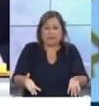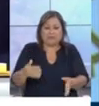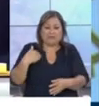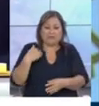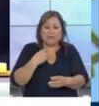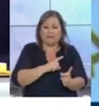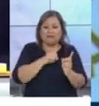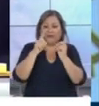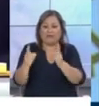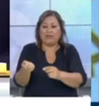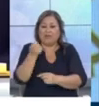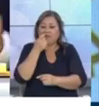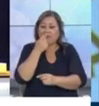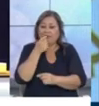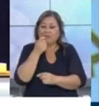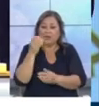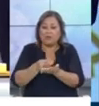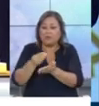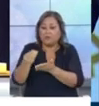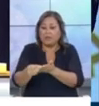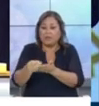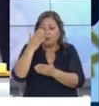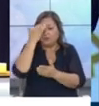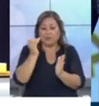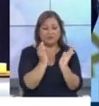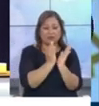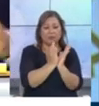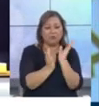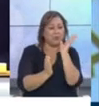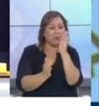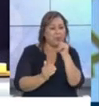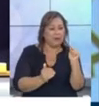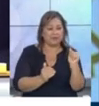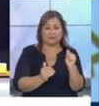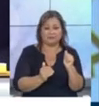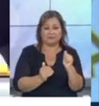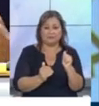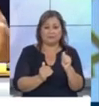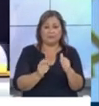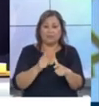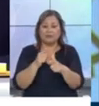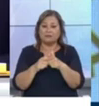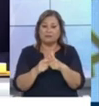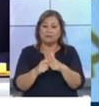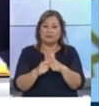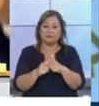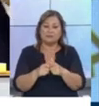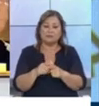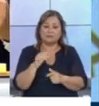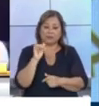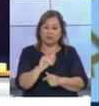tienen que ir a gastarse las comprando medicamentos porque alguien no está haciendo su trabajo en la caja del seguro social o en el gobierno